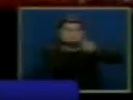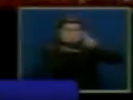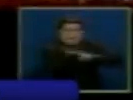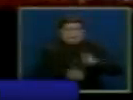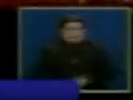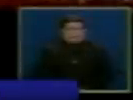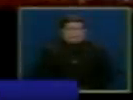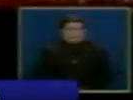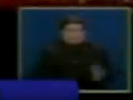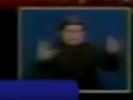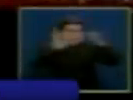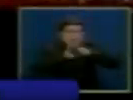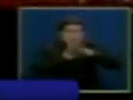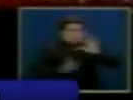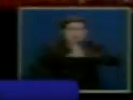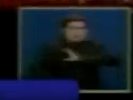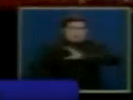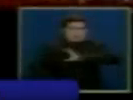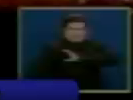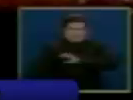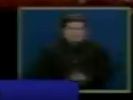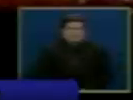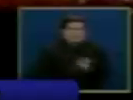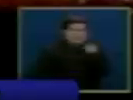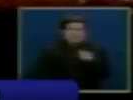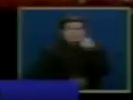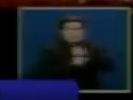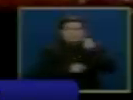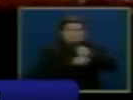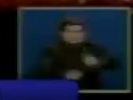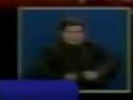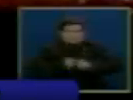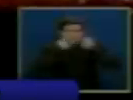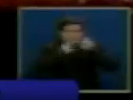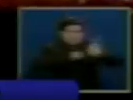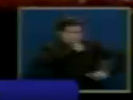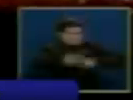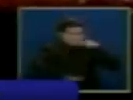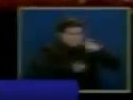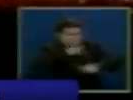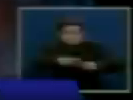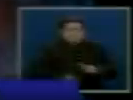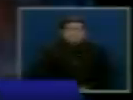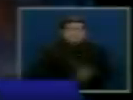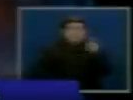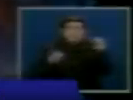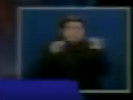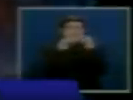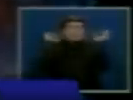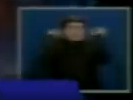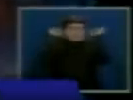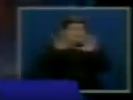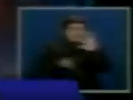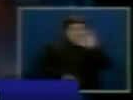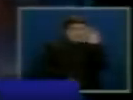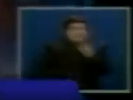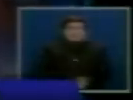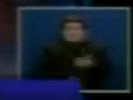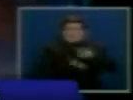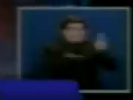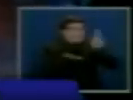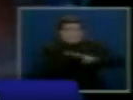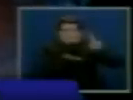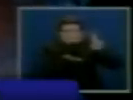en asocio con la Fuerza Pública, realiza fuertes operativos para combatir una de las más nefastas formas de defraudación